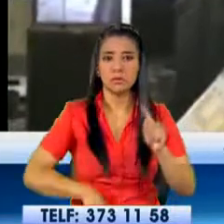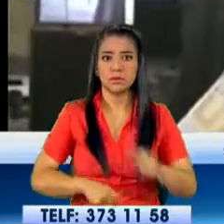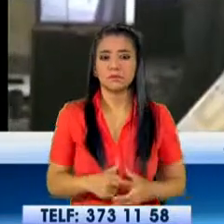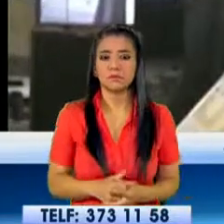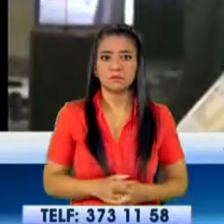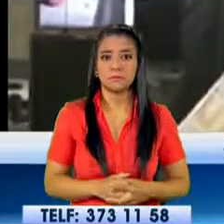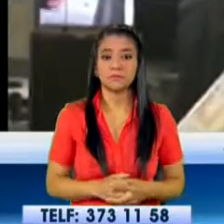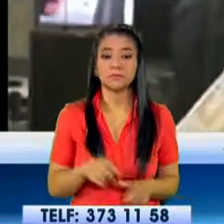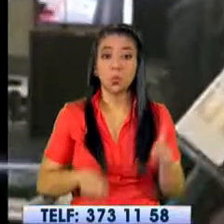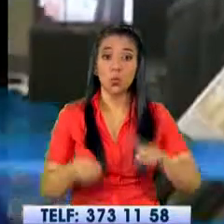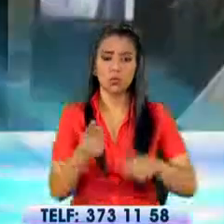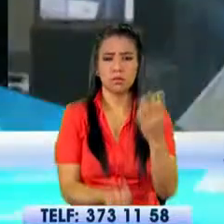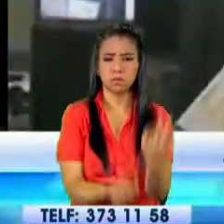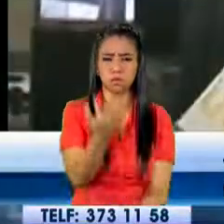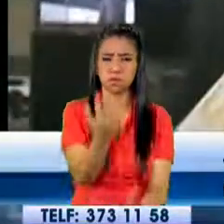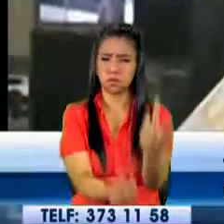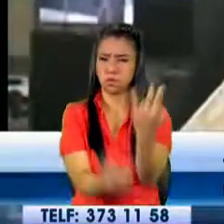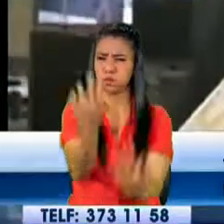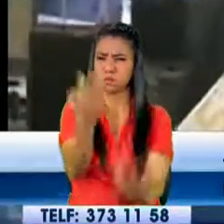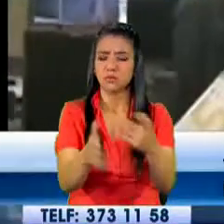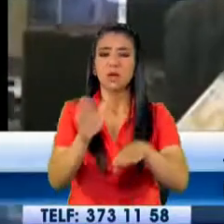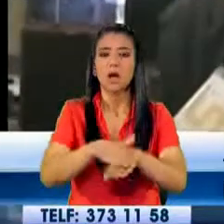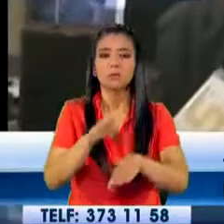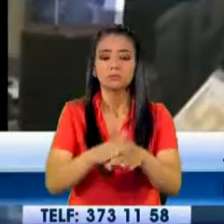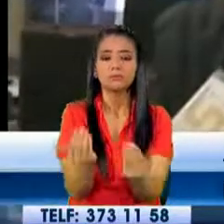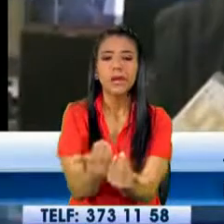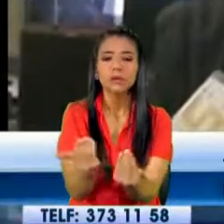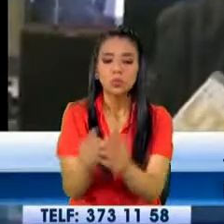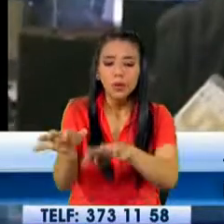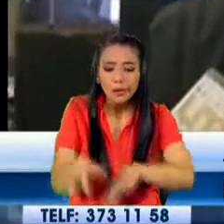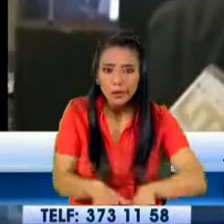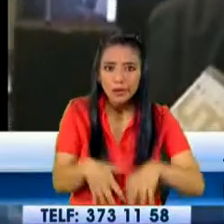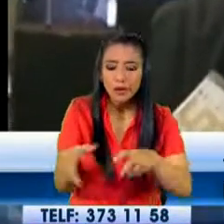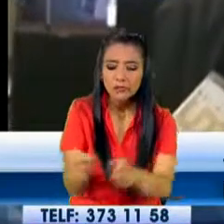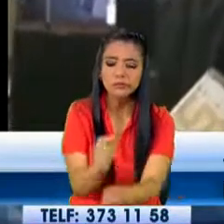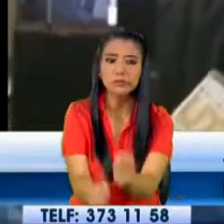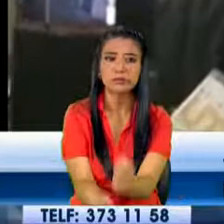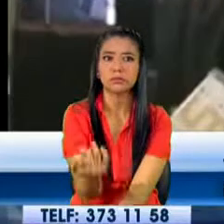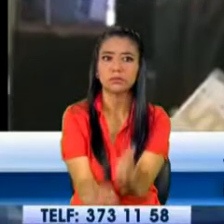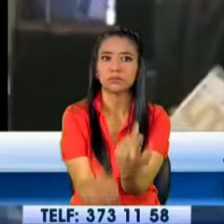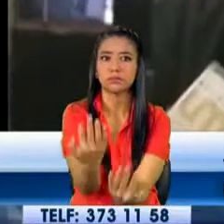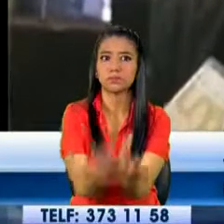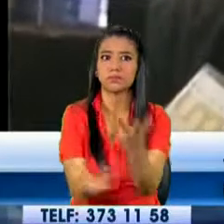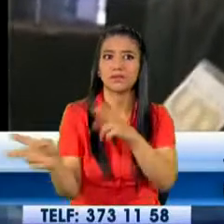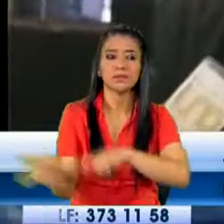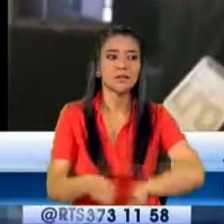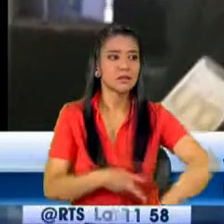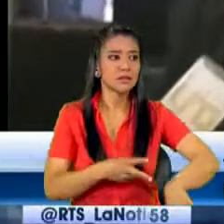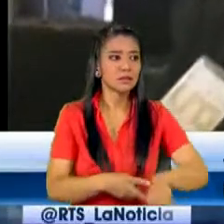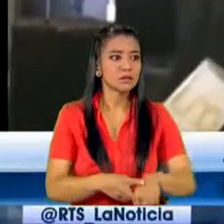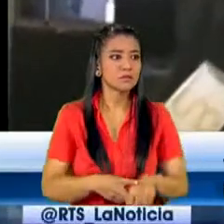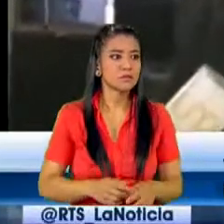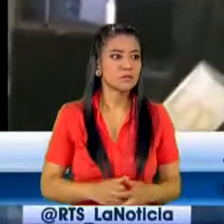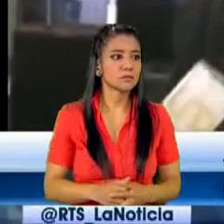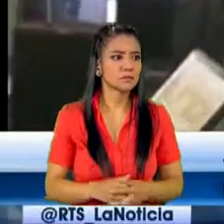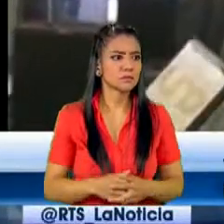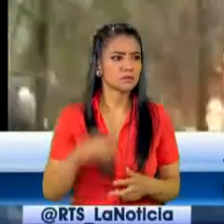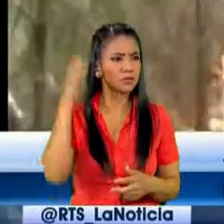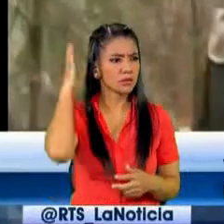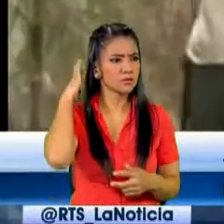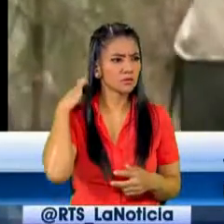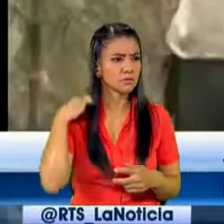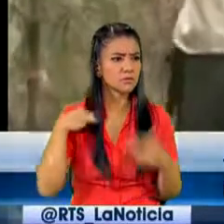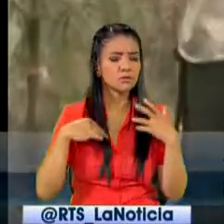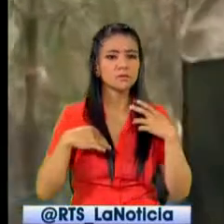Muchos de estos incendios son generados por estas quemas de basuras, quemas de malezas, quemas para la agricultura que realmente están